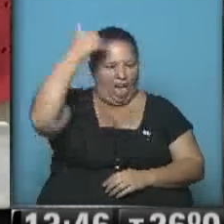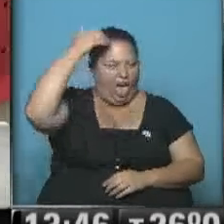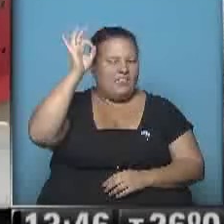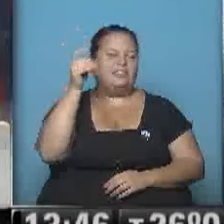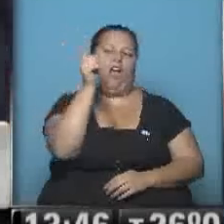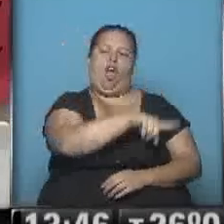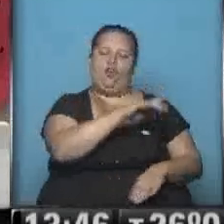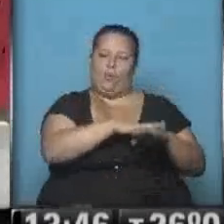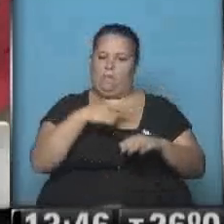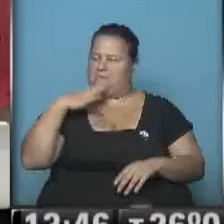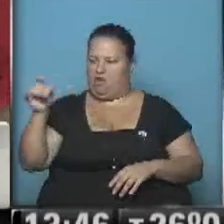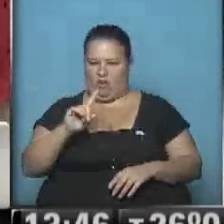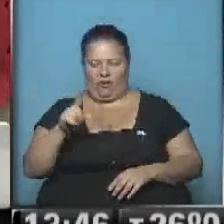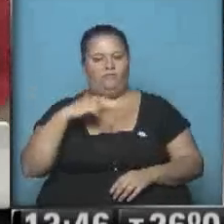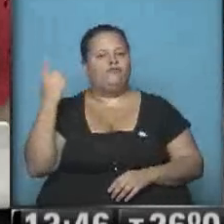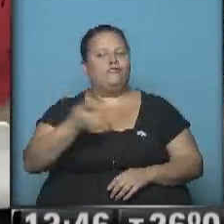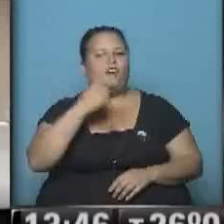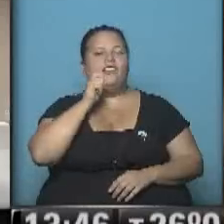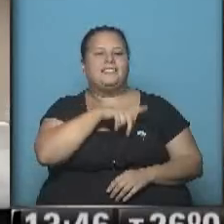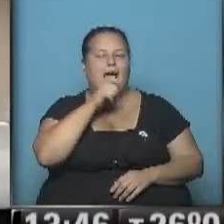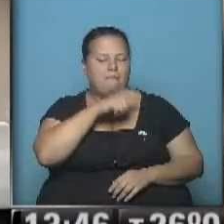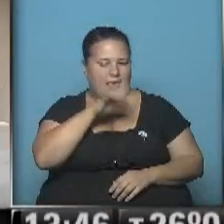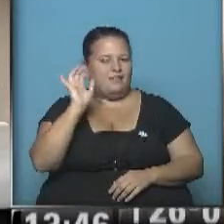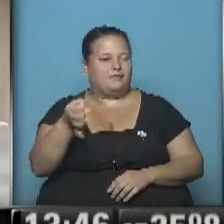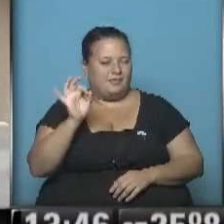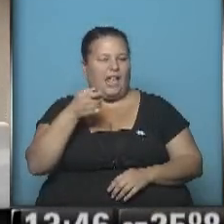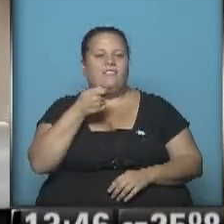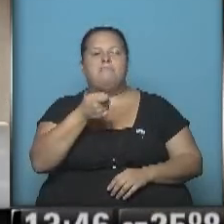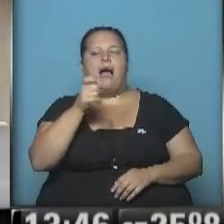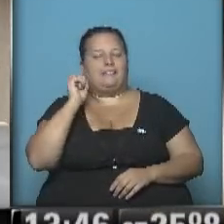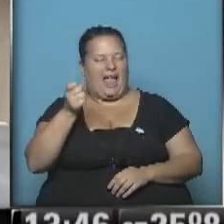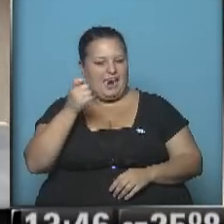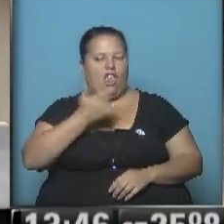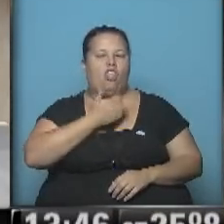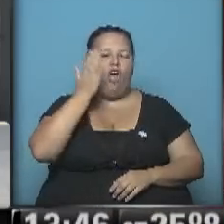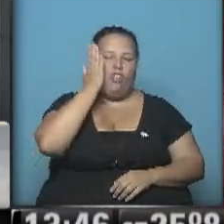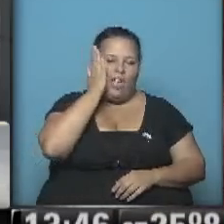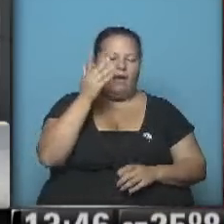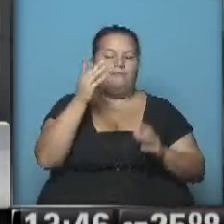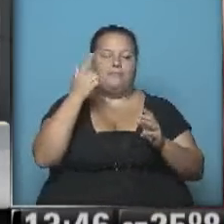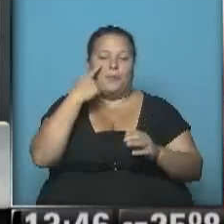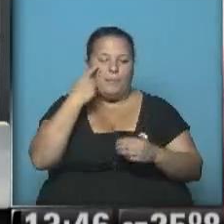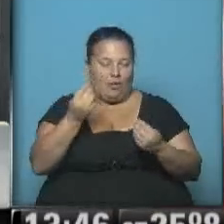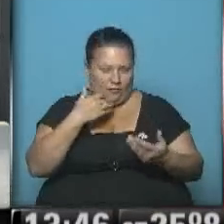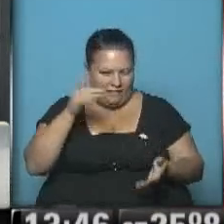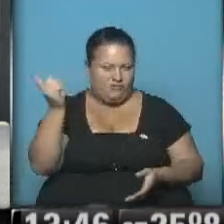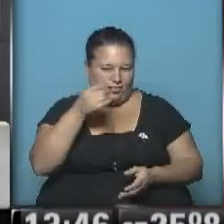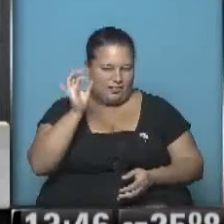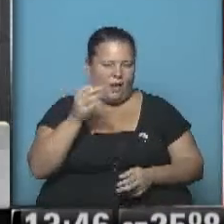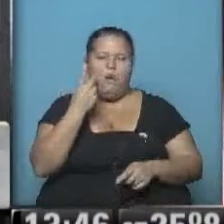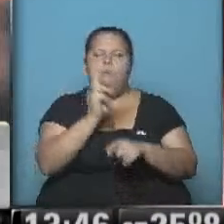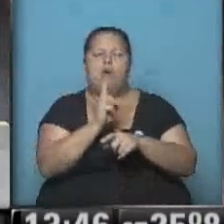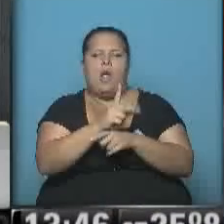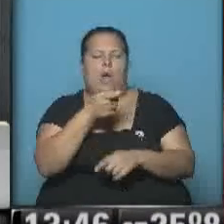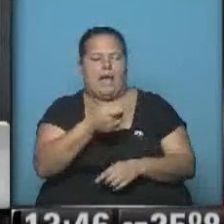el asesino, no mi hijo. Todo San Miguel sabe quién es el asesino, dónde vive, todos saben. ¿Por qué lo protegen